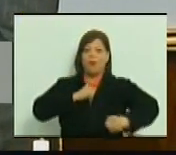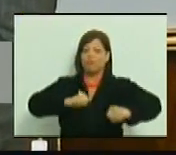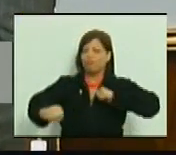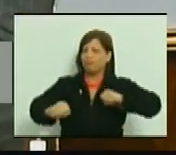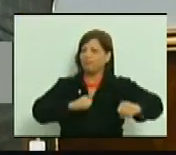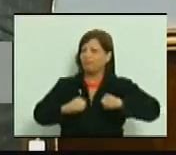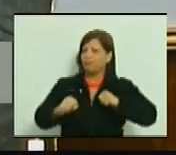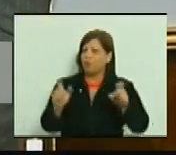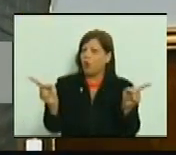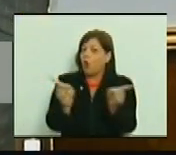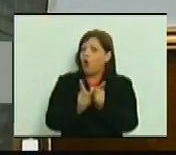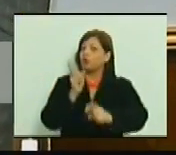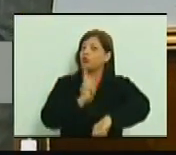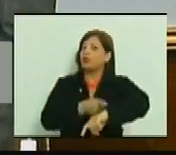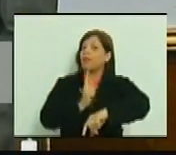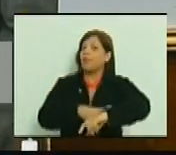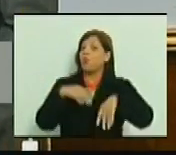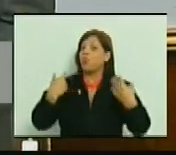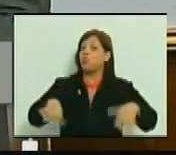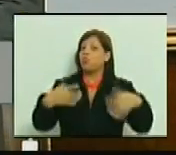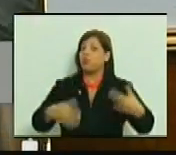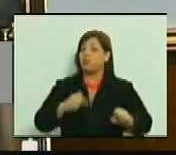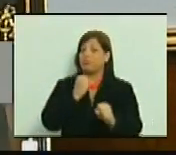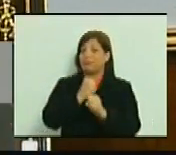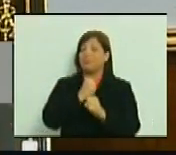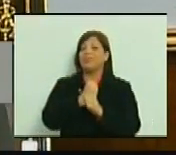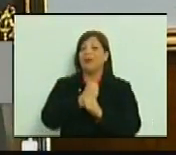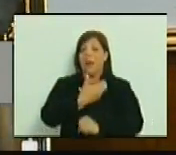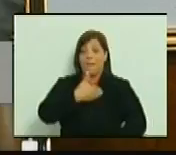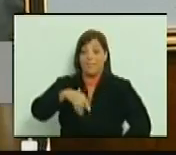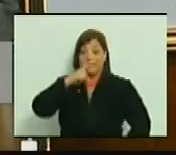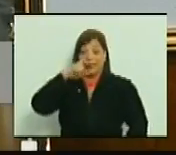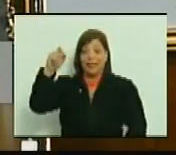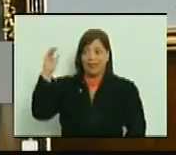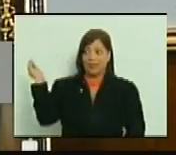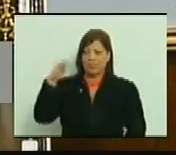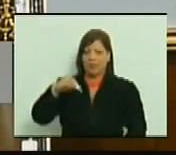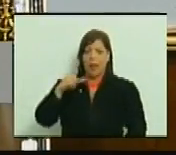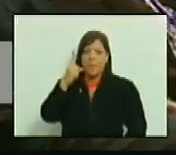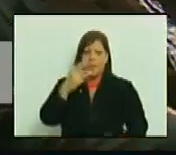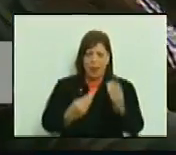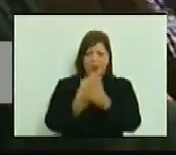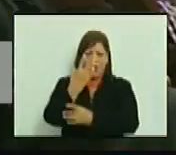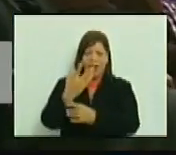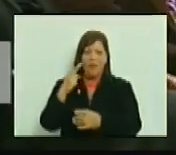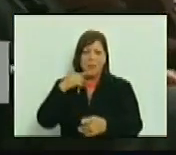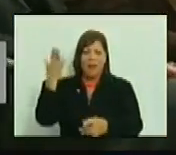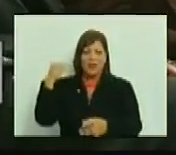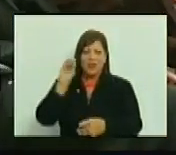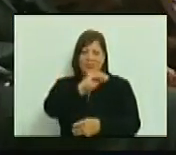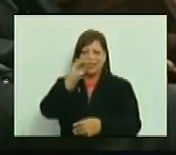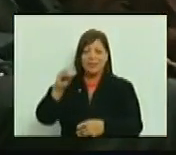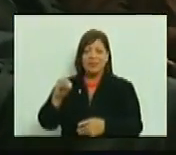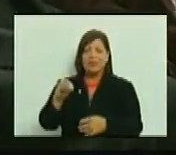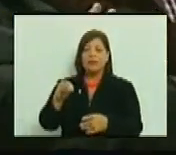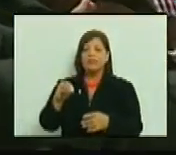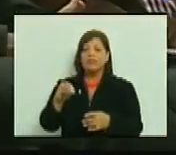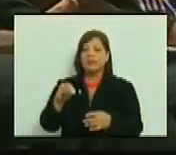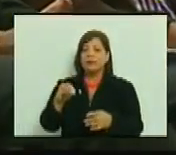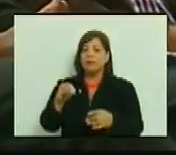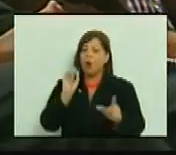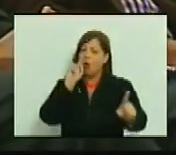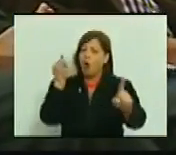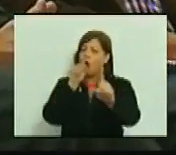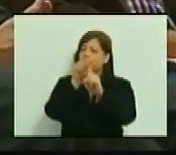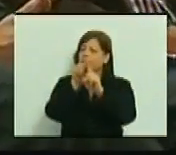constituyente en tan corto tiempo. El presidente, cuando convocó a la Asamblea Nacional Constituyente, la convocó con unos